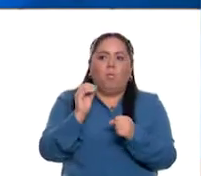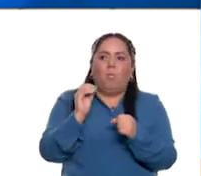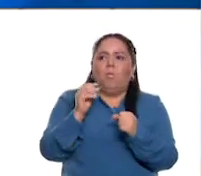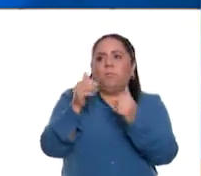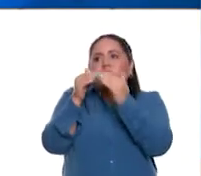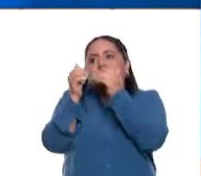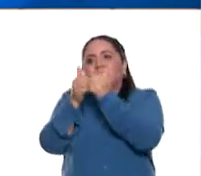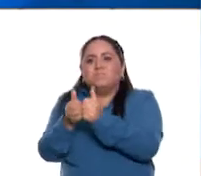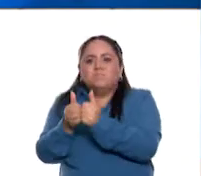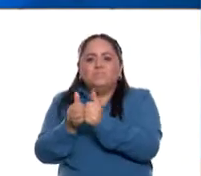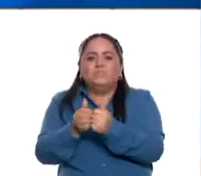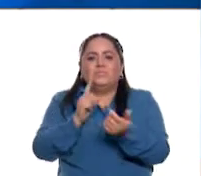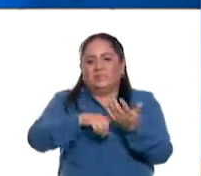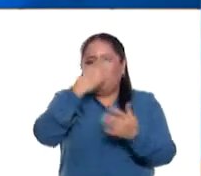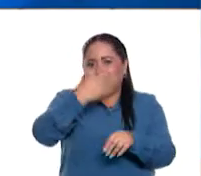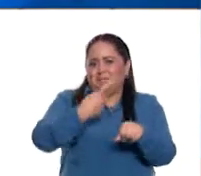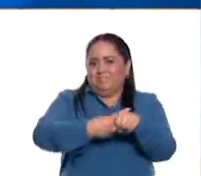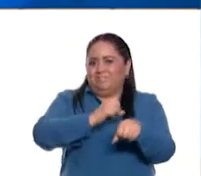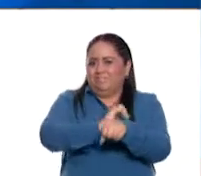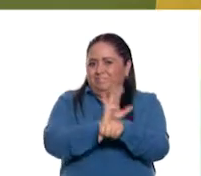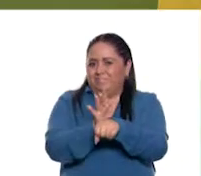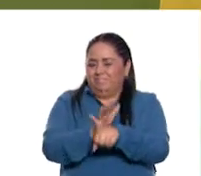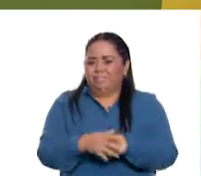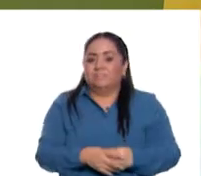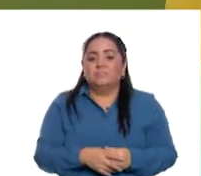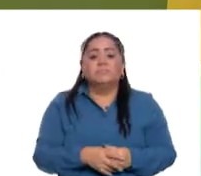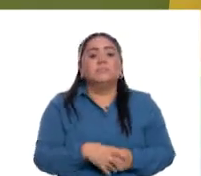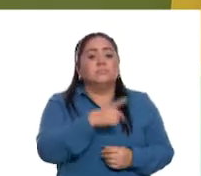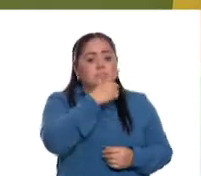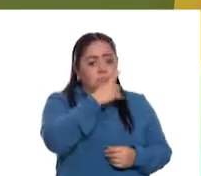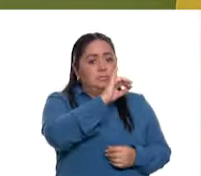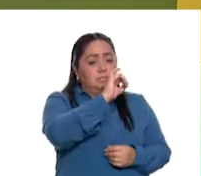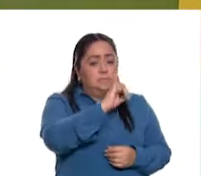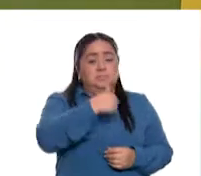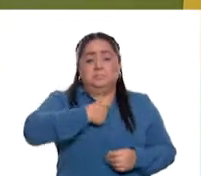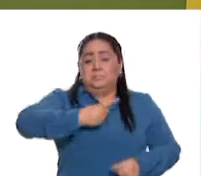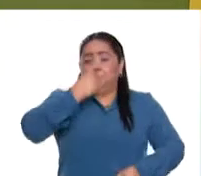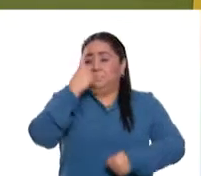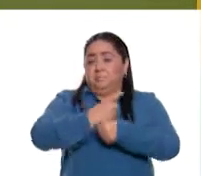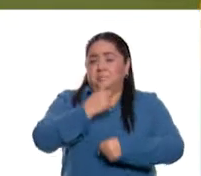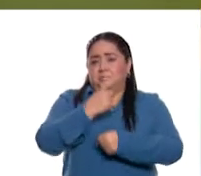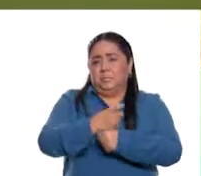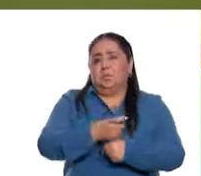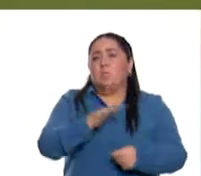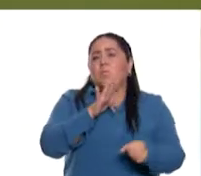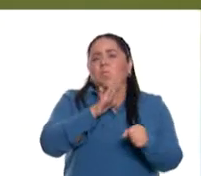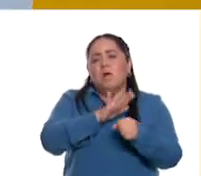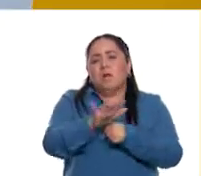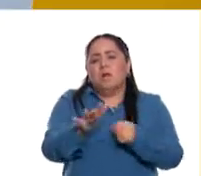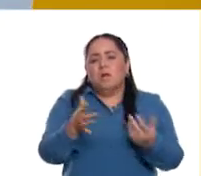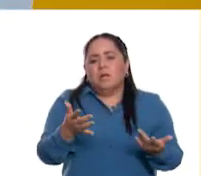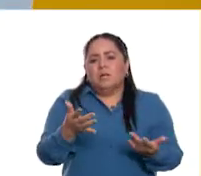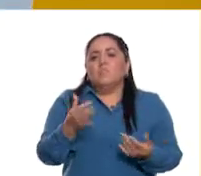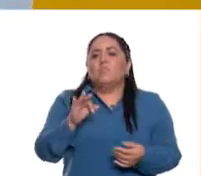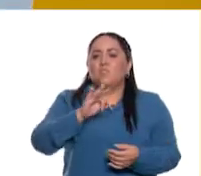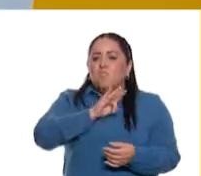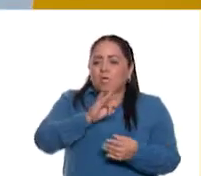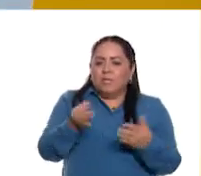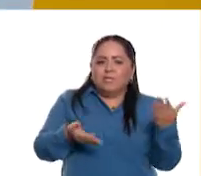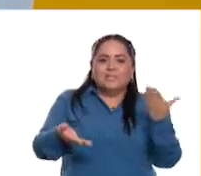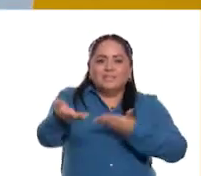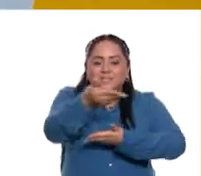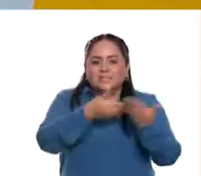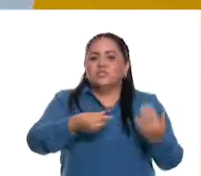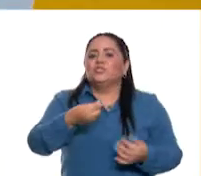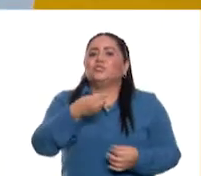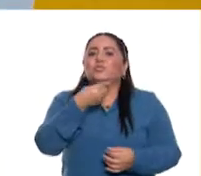aislamiento temporal a causa de la pandemia. Sí, mira, mi principal logro creo que ha sido poder compartir con